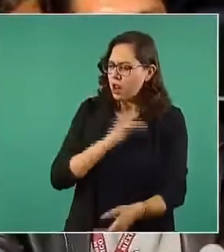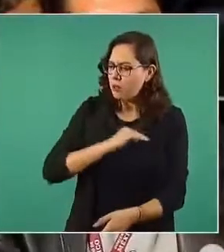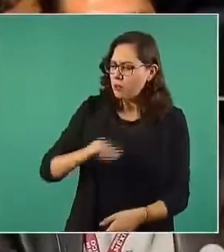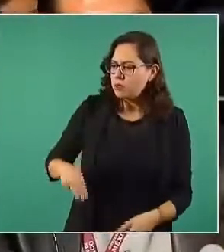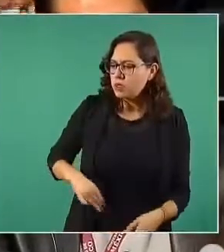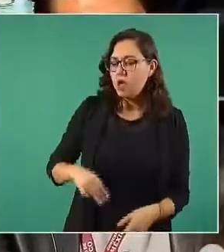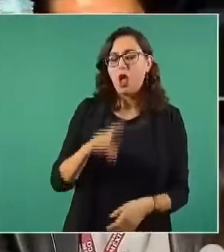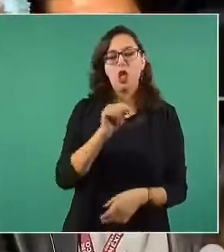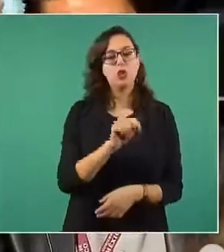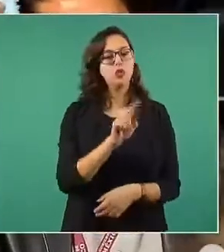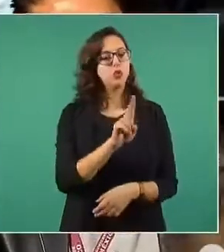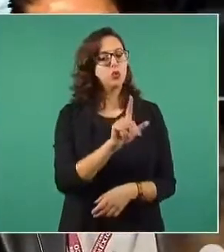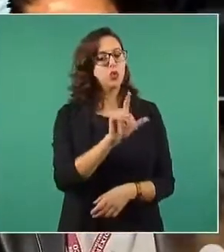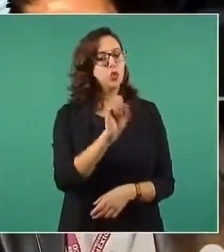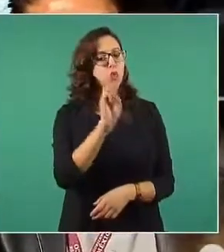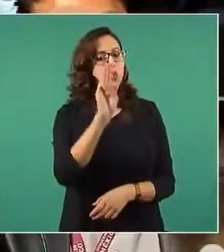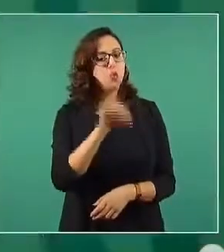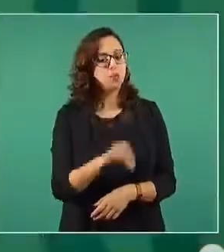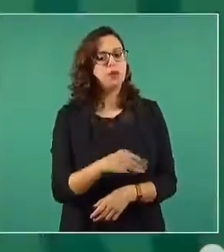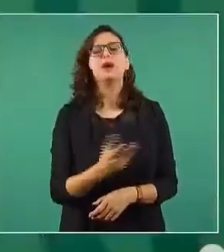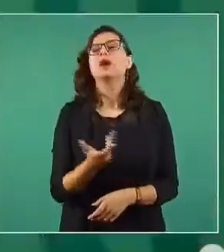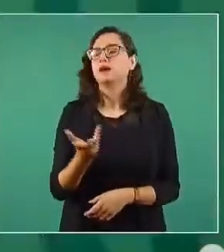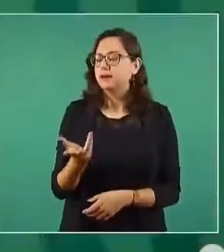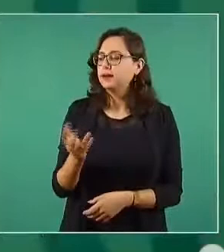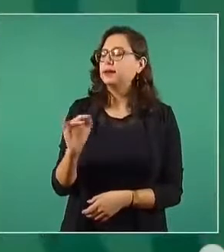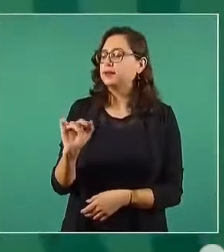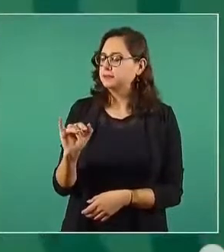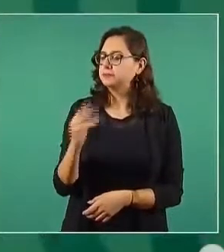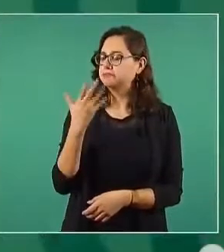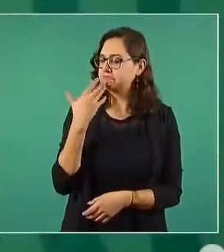Sí. Sí. Y